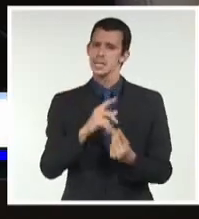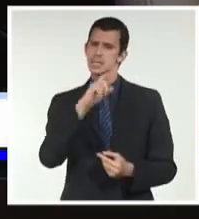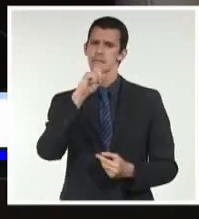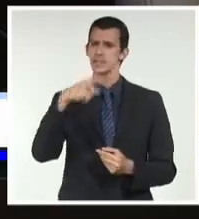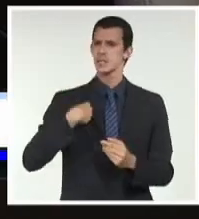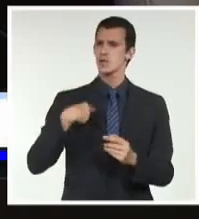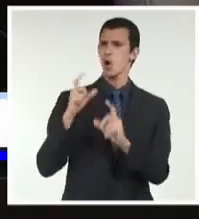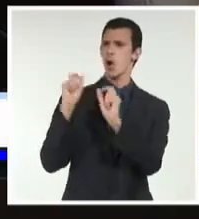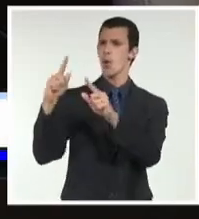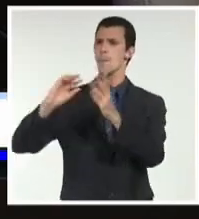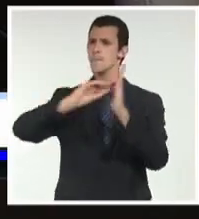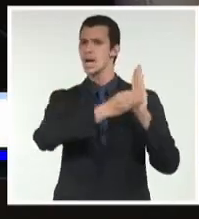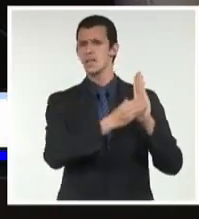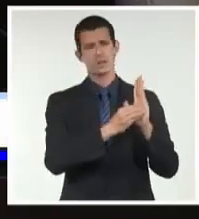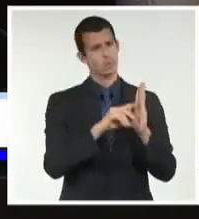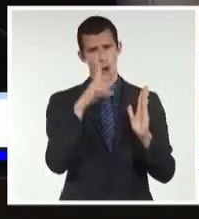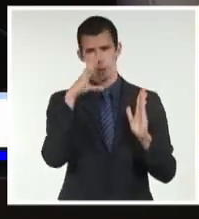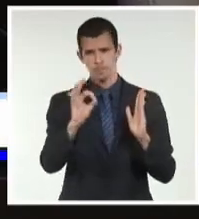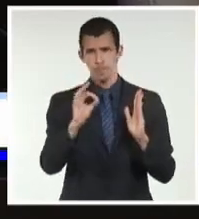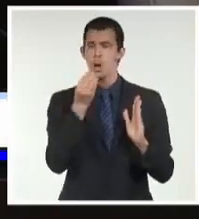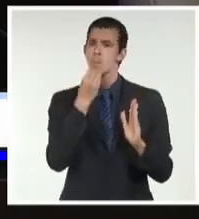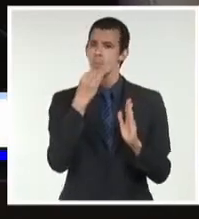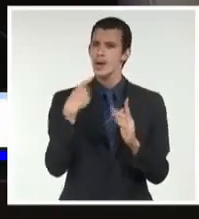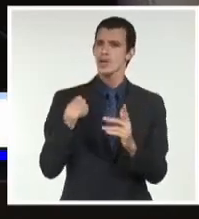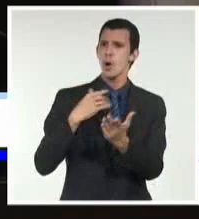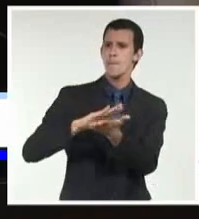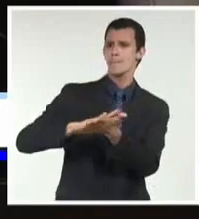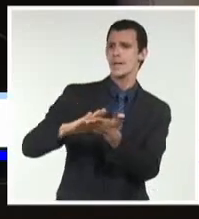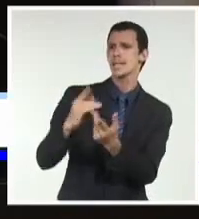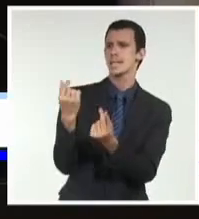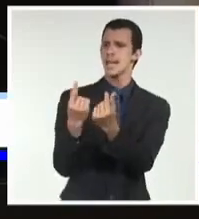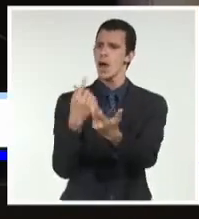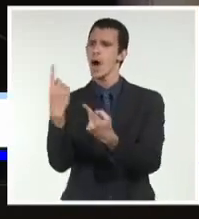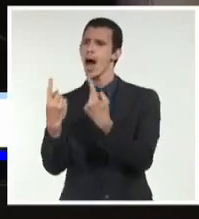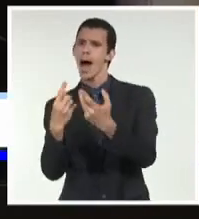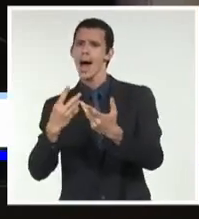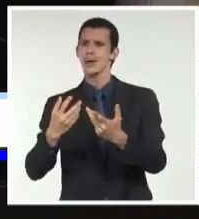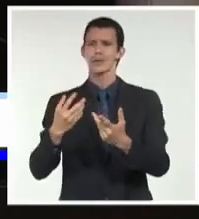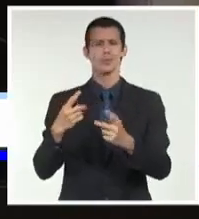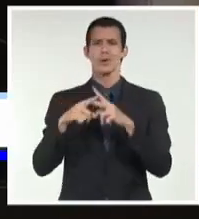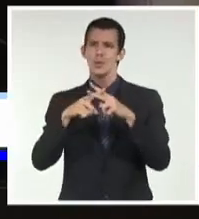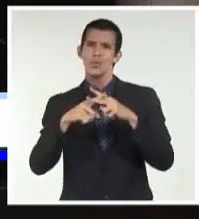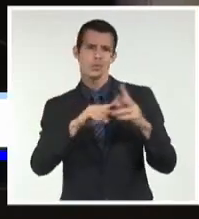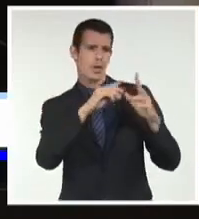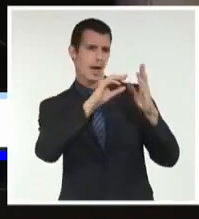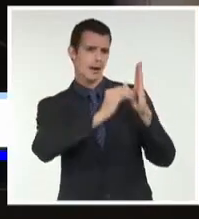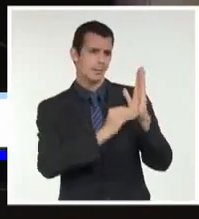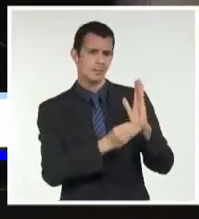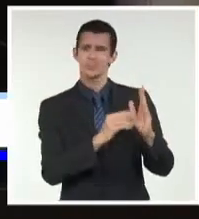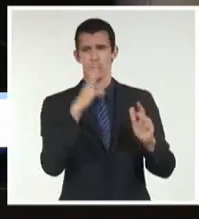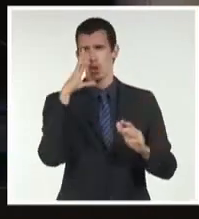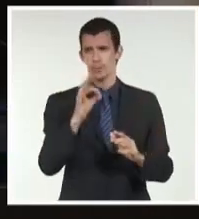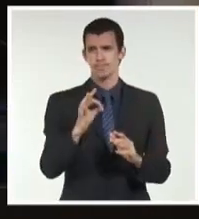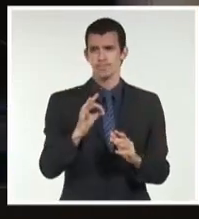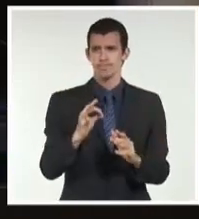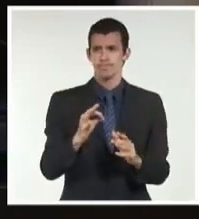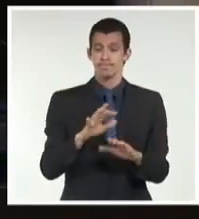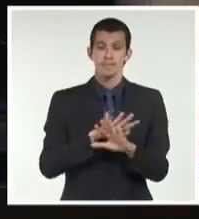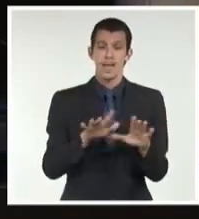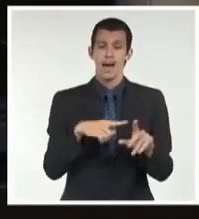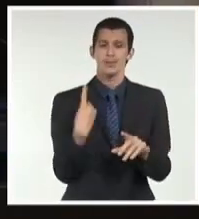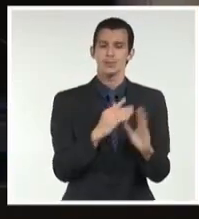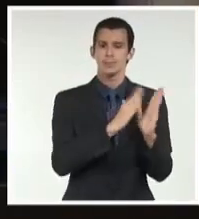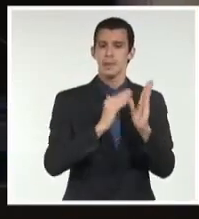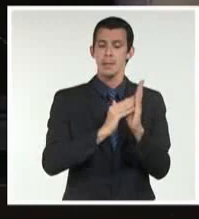piezas de repuesto, y por lo tanto todos los mantenimientos y todas las reparaciones se han ido de cronograma, y por lo tanto es un